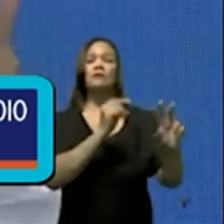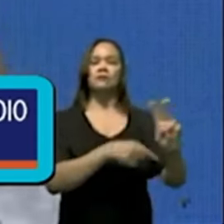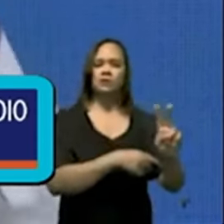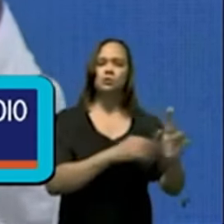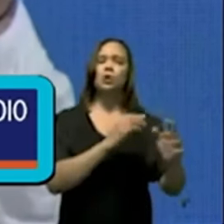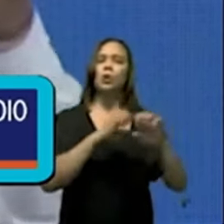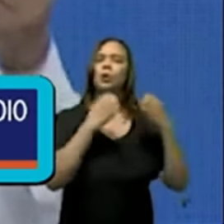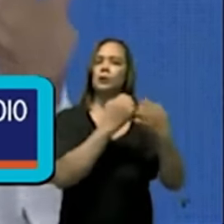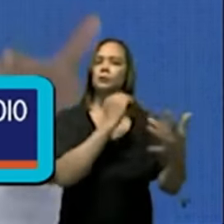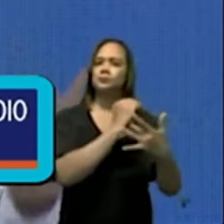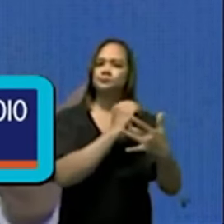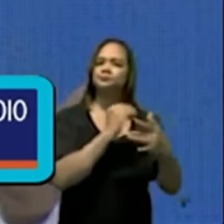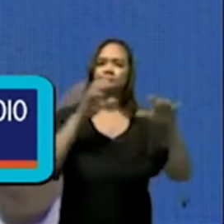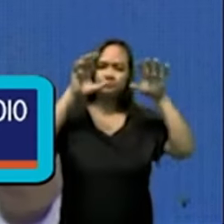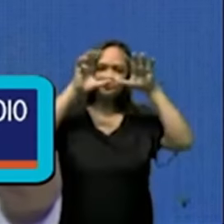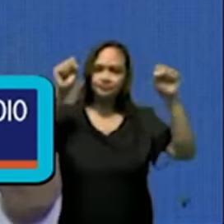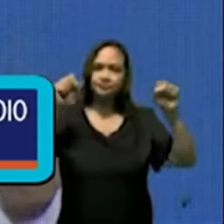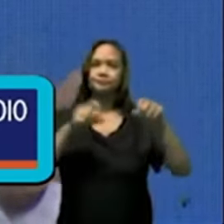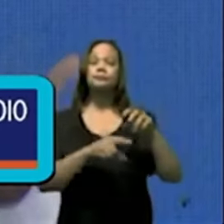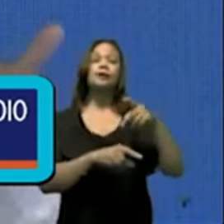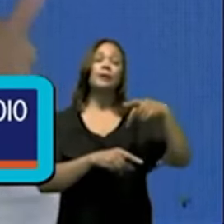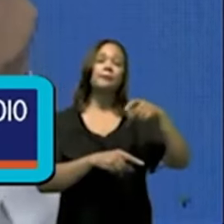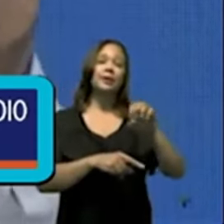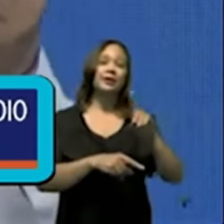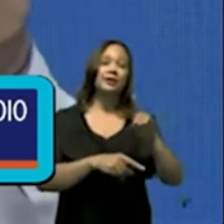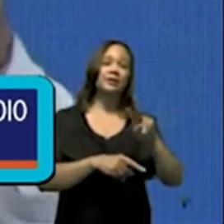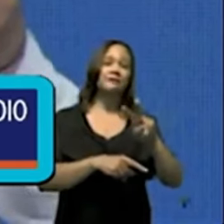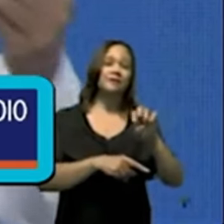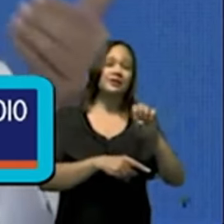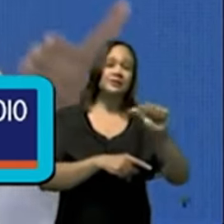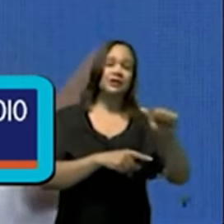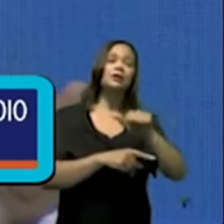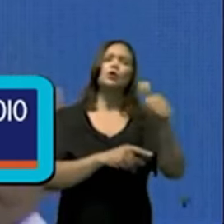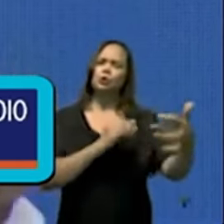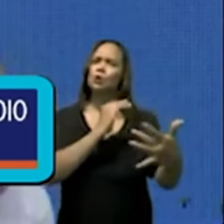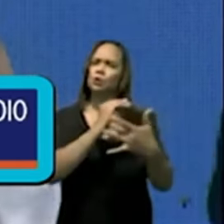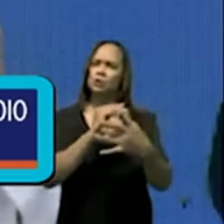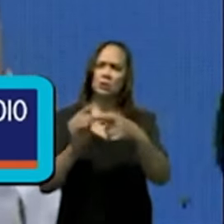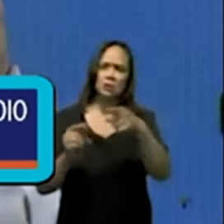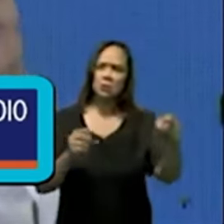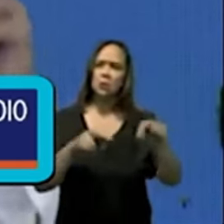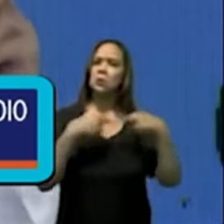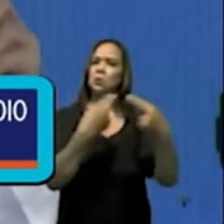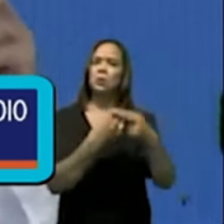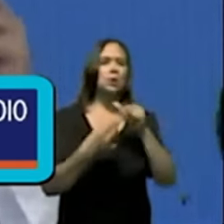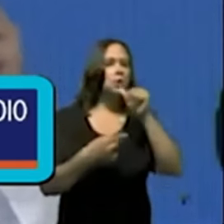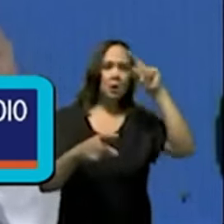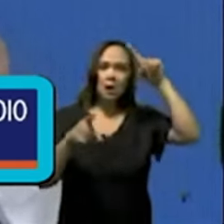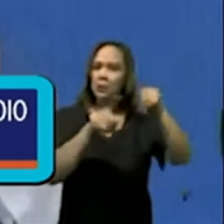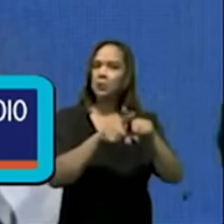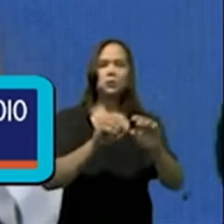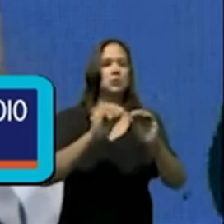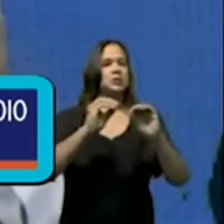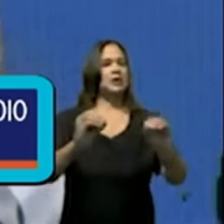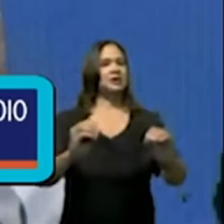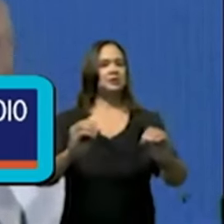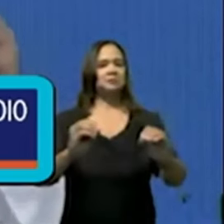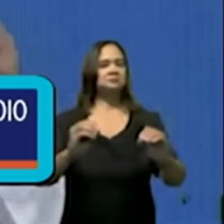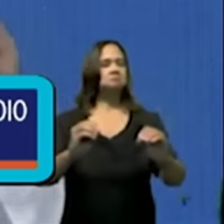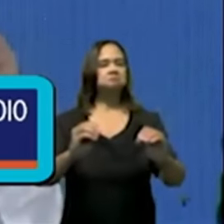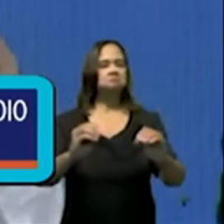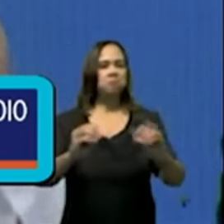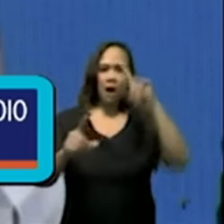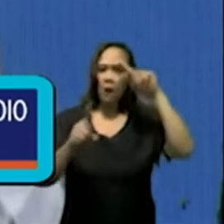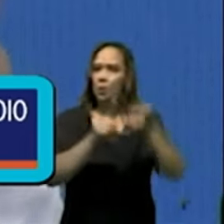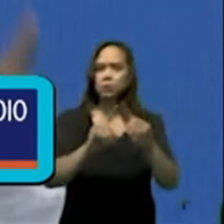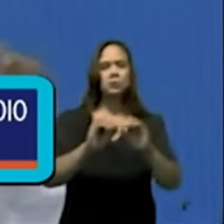técnico, nos reunimos con el presidente de PDVSA y con otros técnicos de allá, y tampoco se llegó a ningún